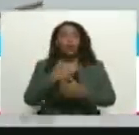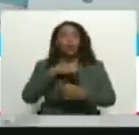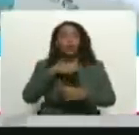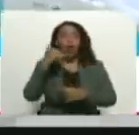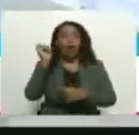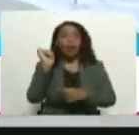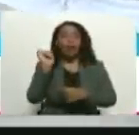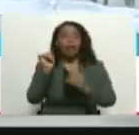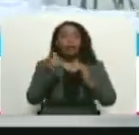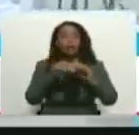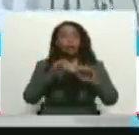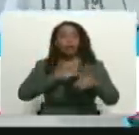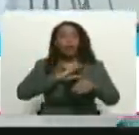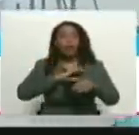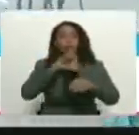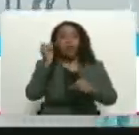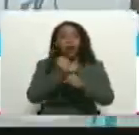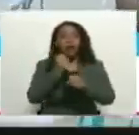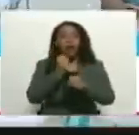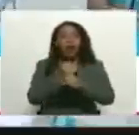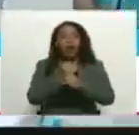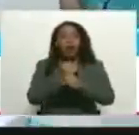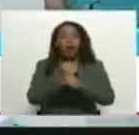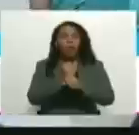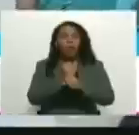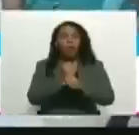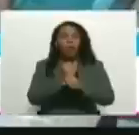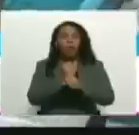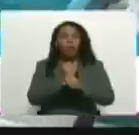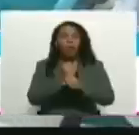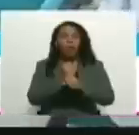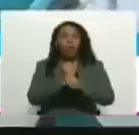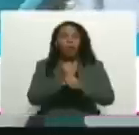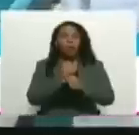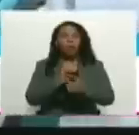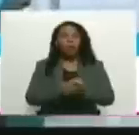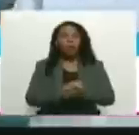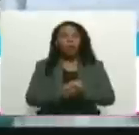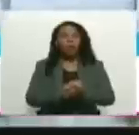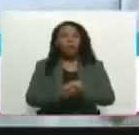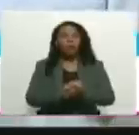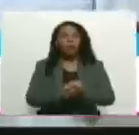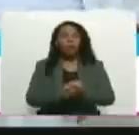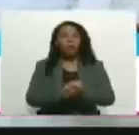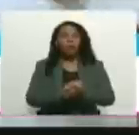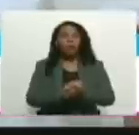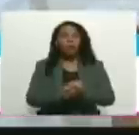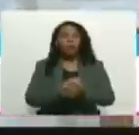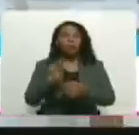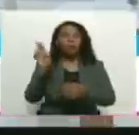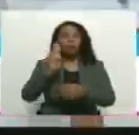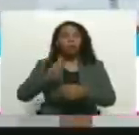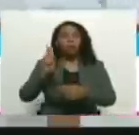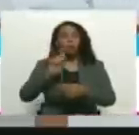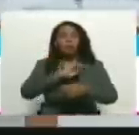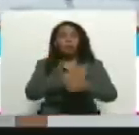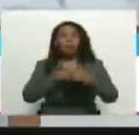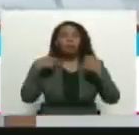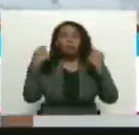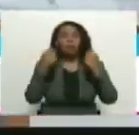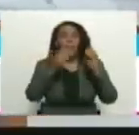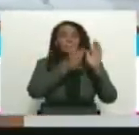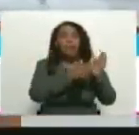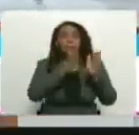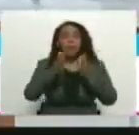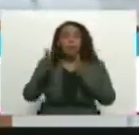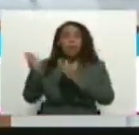la territorialización de la gestión de gobierno. ¿Y con quién lo estamos haciendo? Con el pueblo organizado, con el poder popular organizado, con nuestros